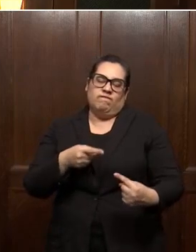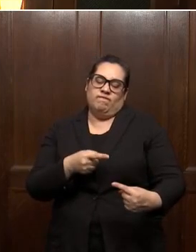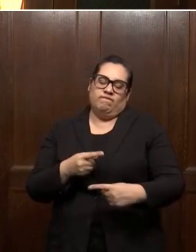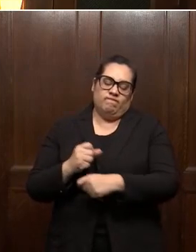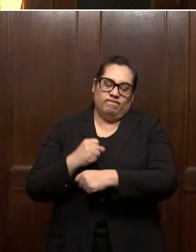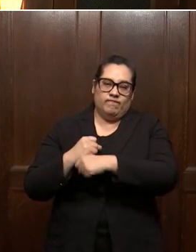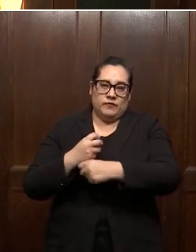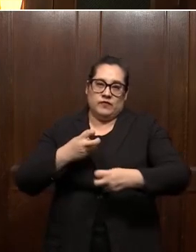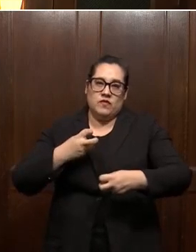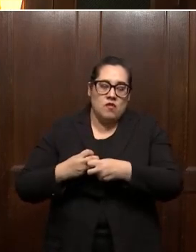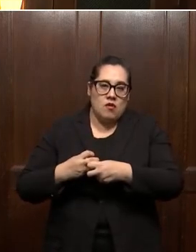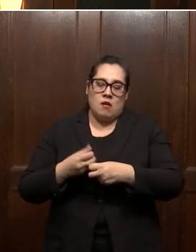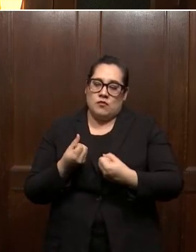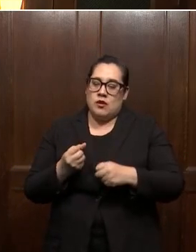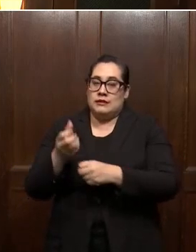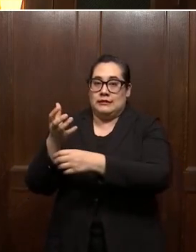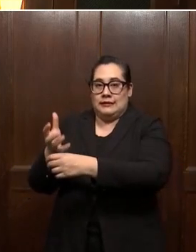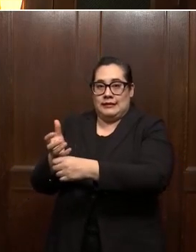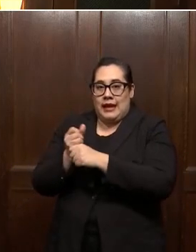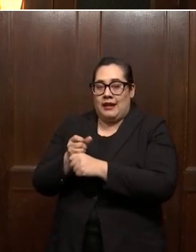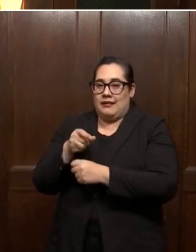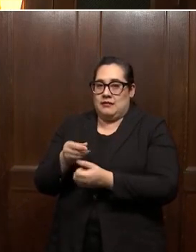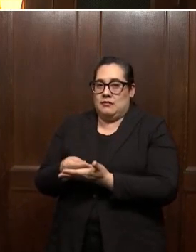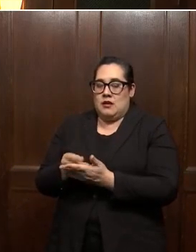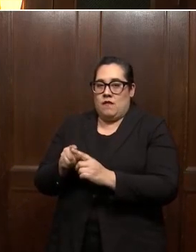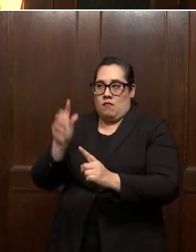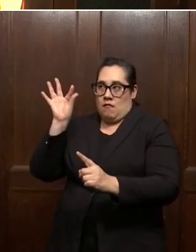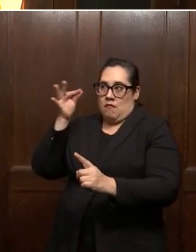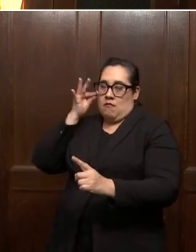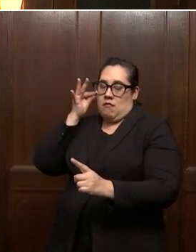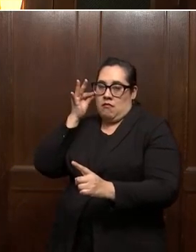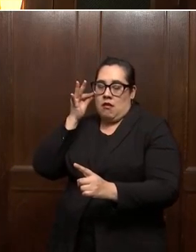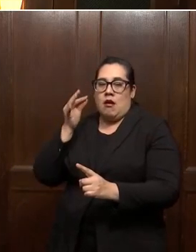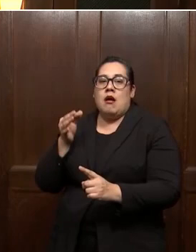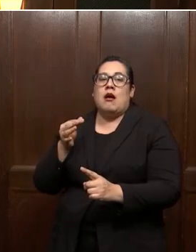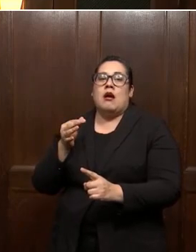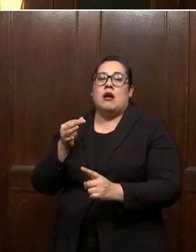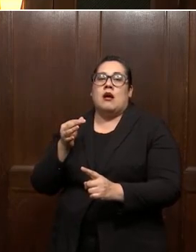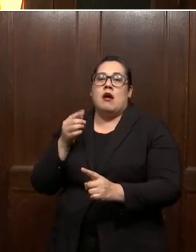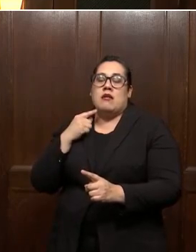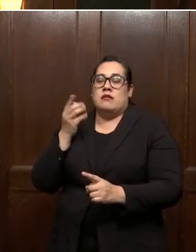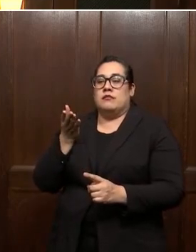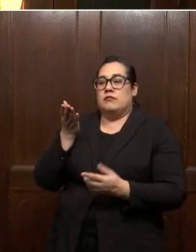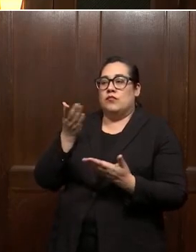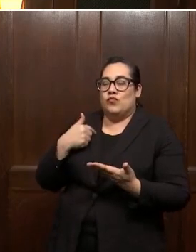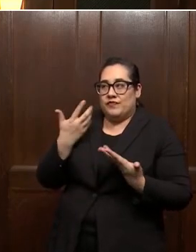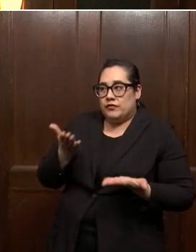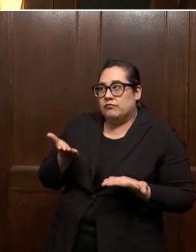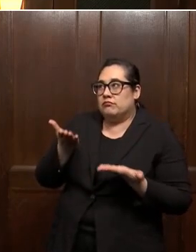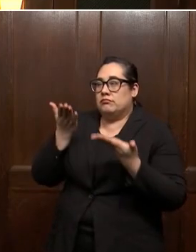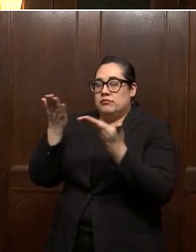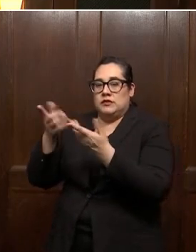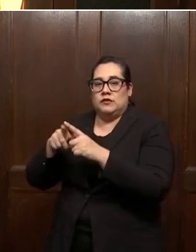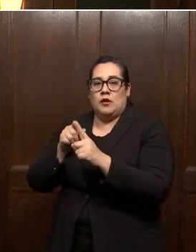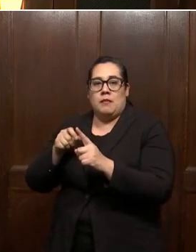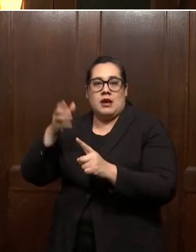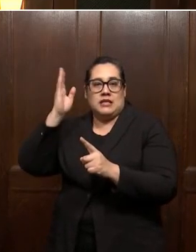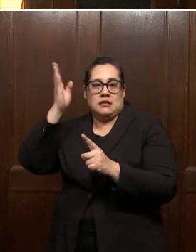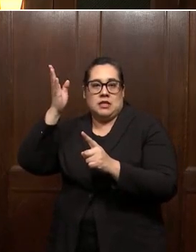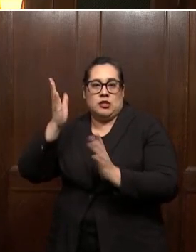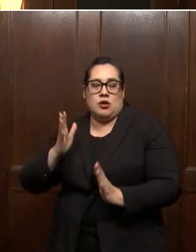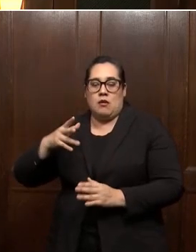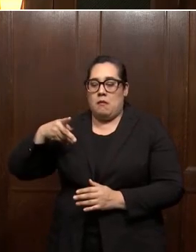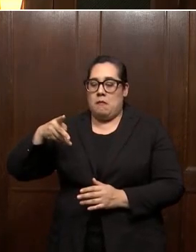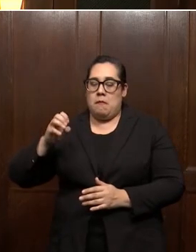muy duro obtener estos fondos. La proposición, el presupuesto de Speaker